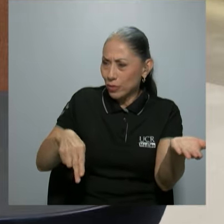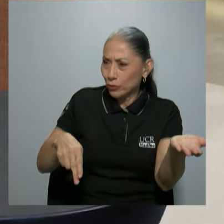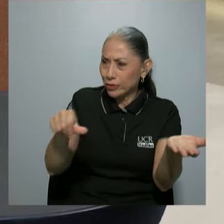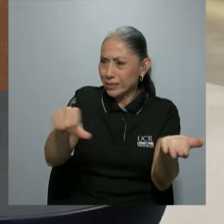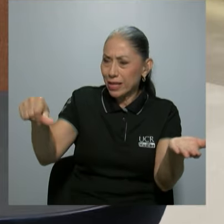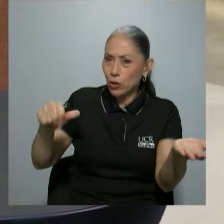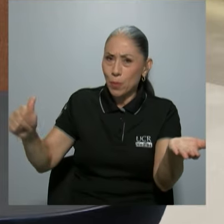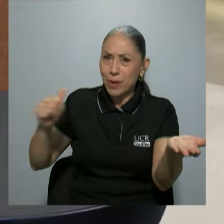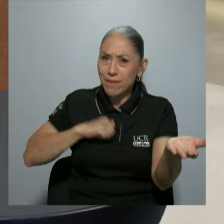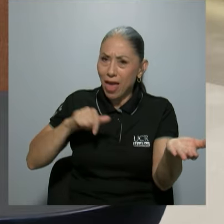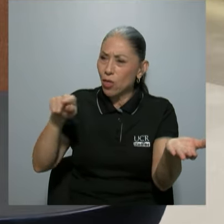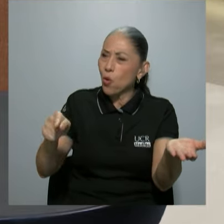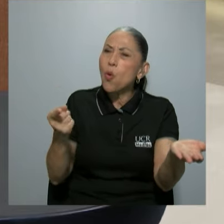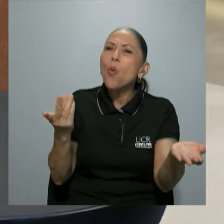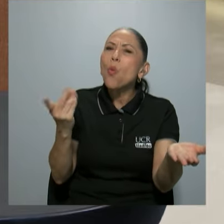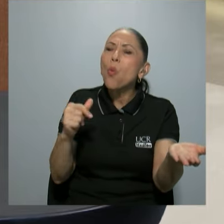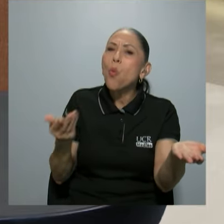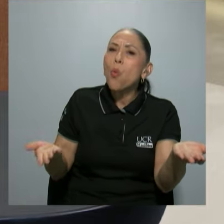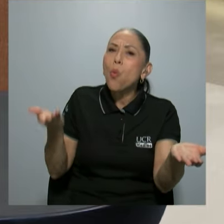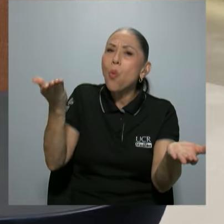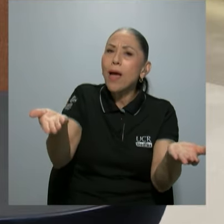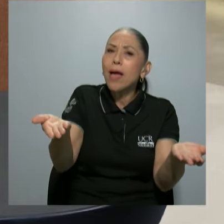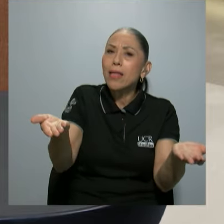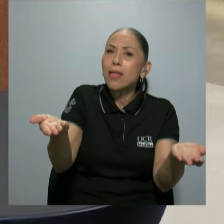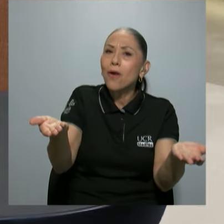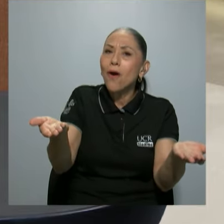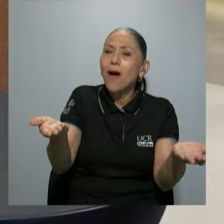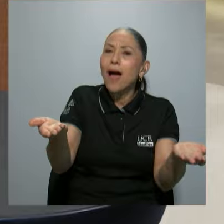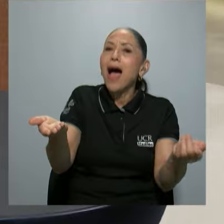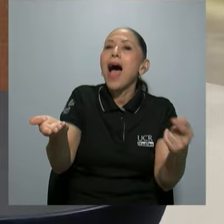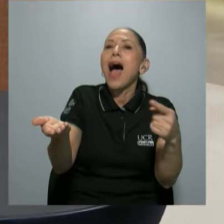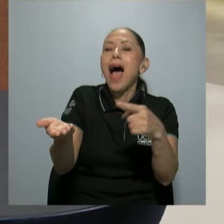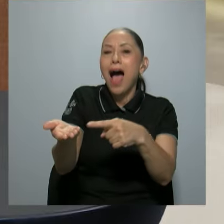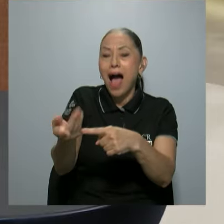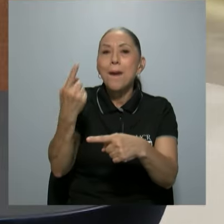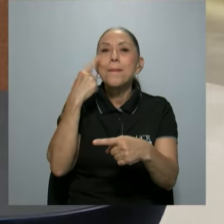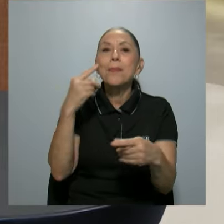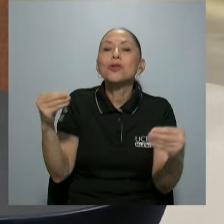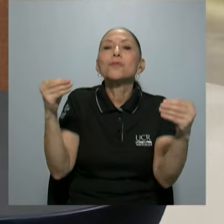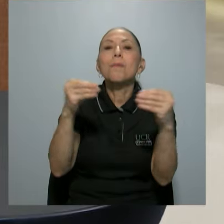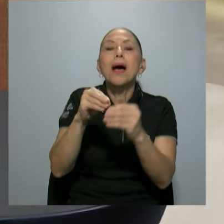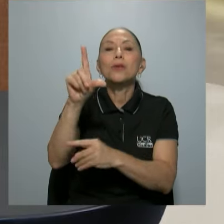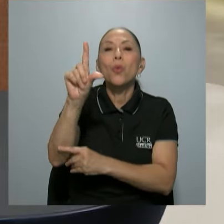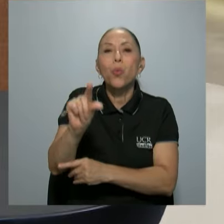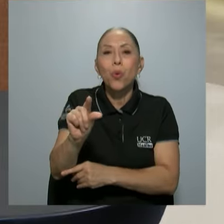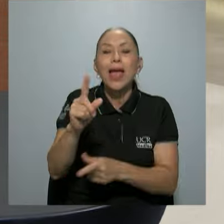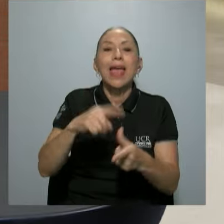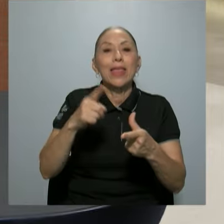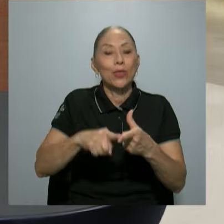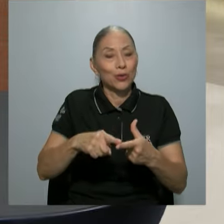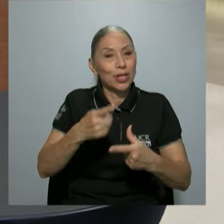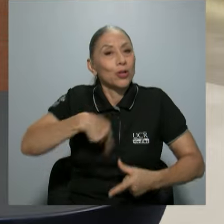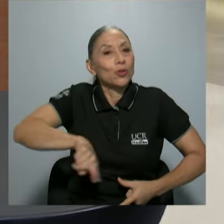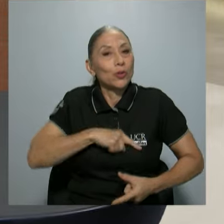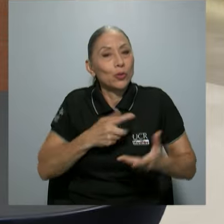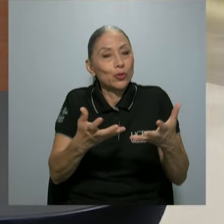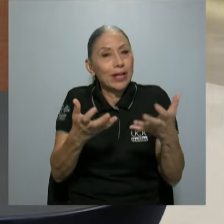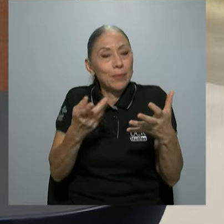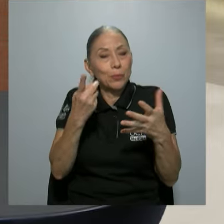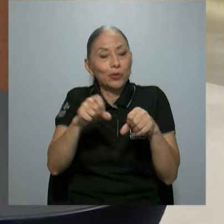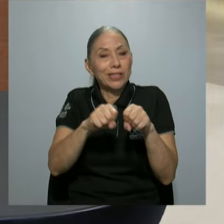Son mucho menores los precios que se manejan en el mercado, ¿verdad? Entonces, vamos con un sistema para